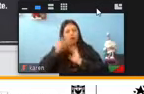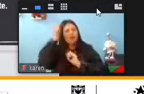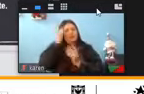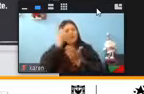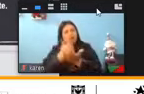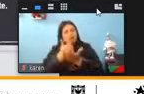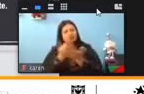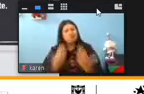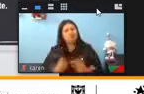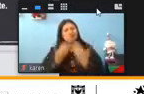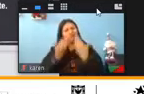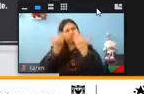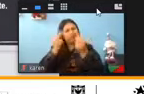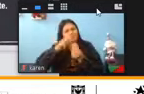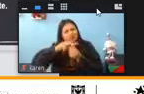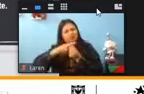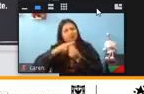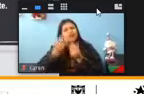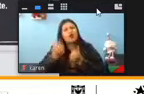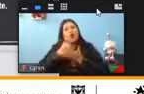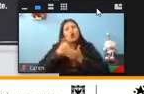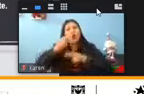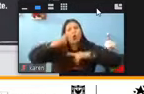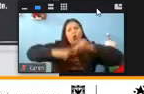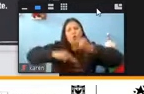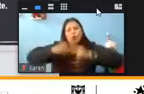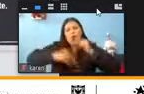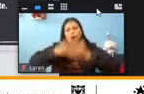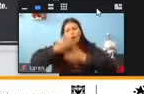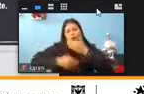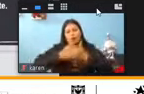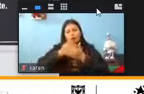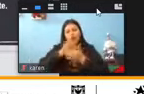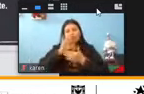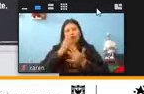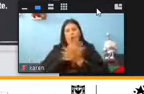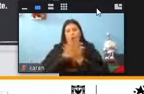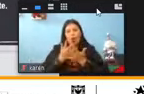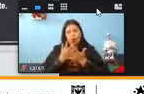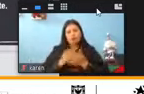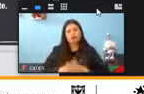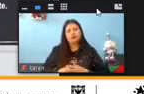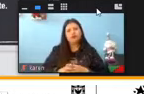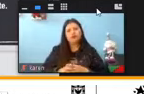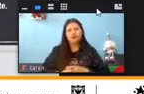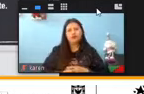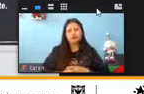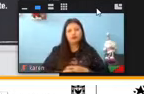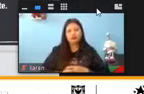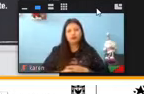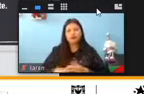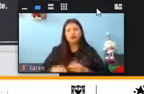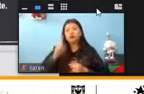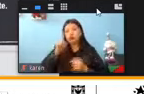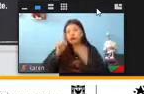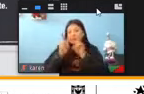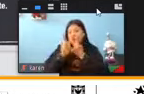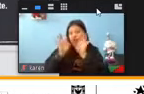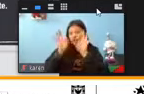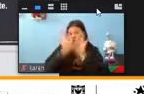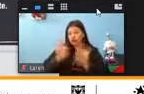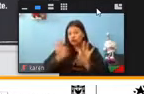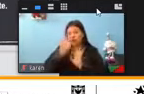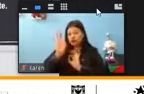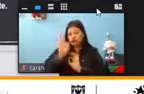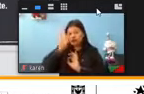de cohesión y de construcción de y desde las organizaciones. Y un tema que sobresalió